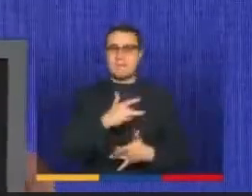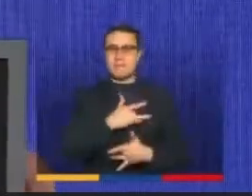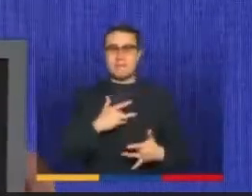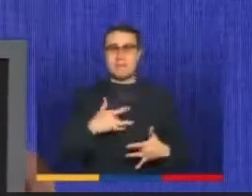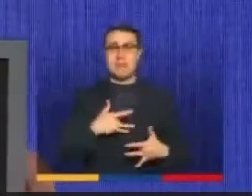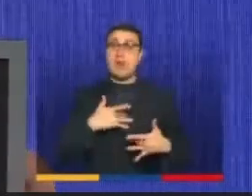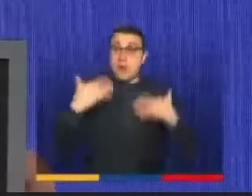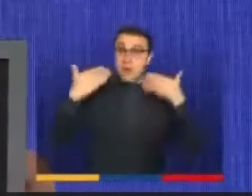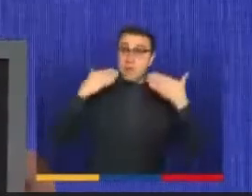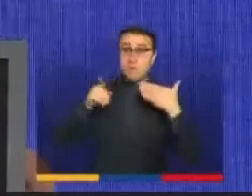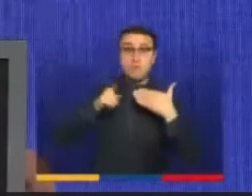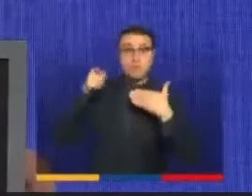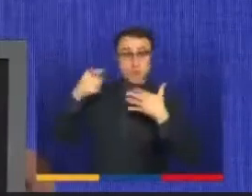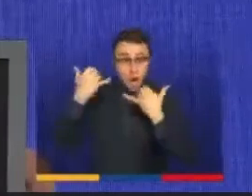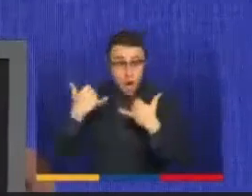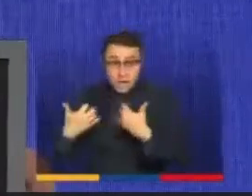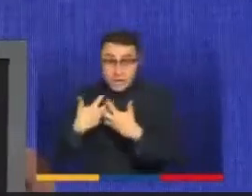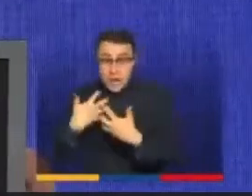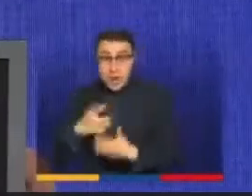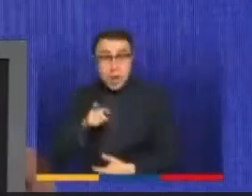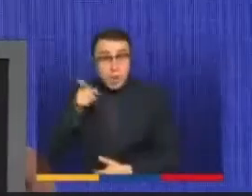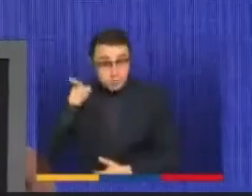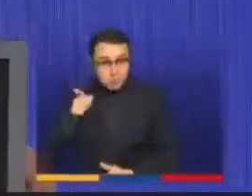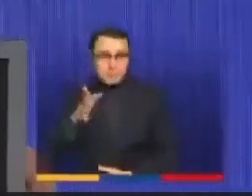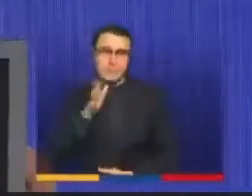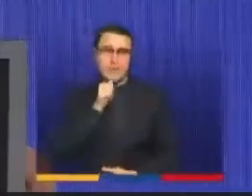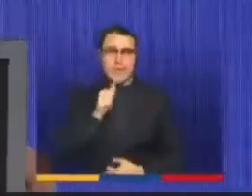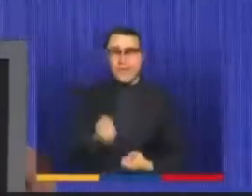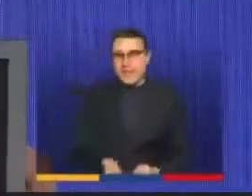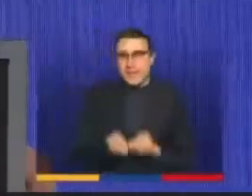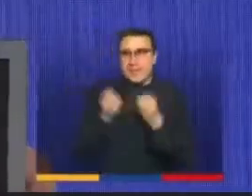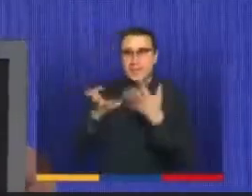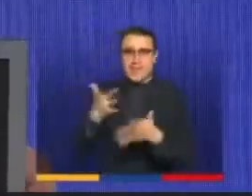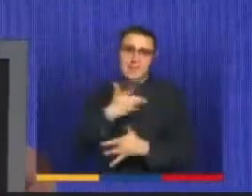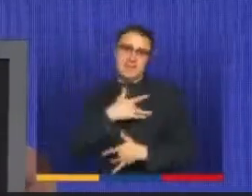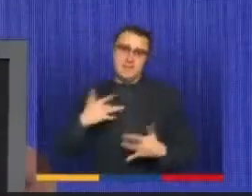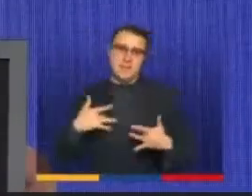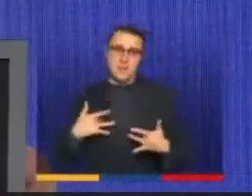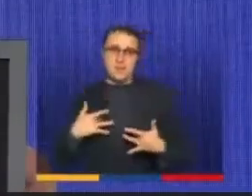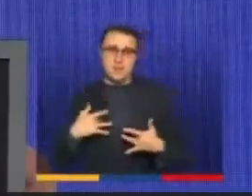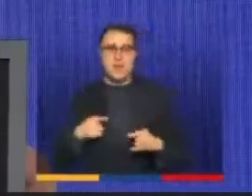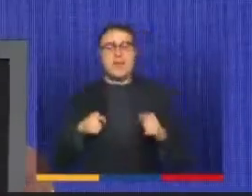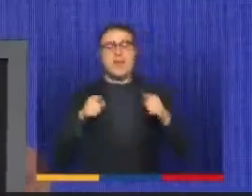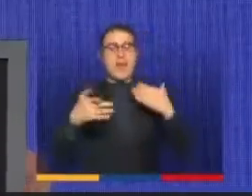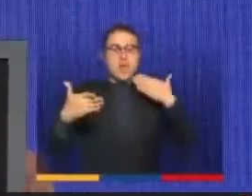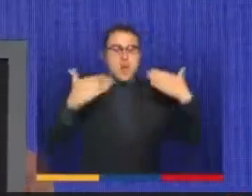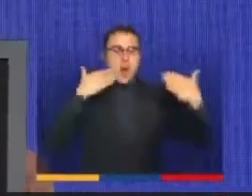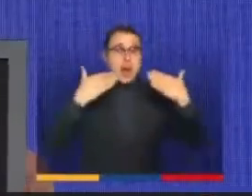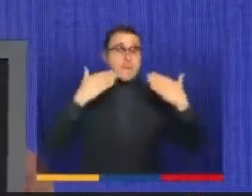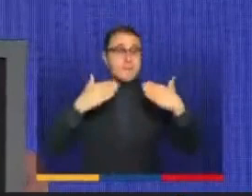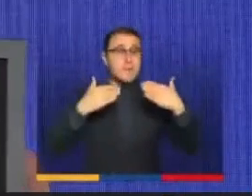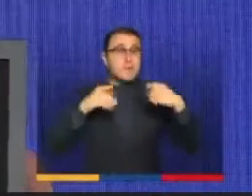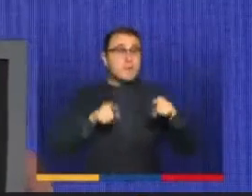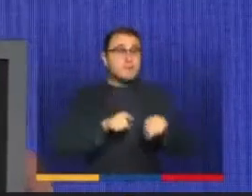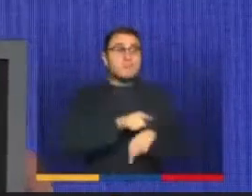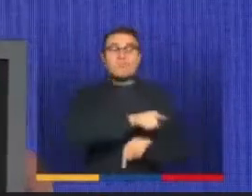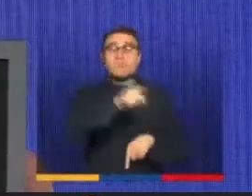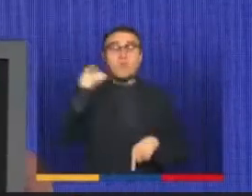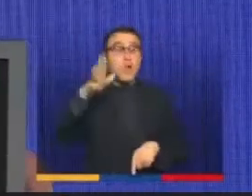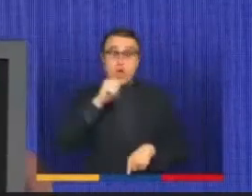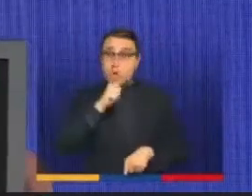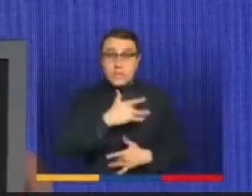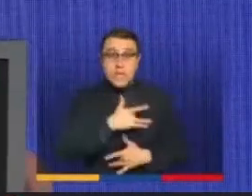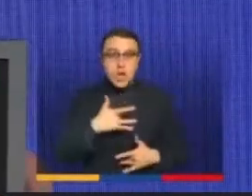tiene sistema de salud. Esto lo primero que garantiza es salud en el mundo rural, que hoy no tiene